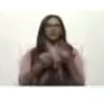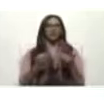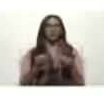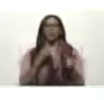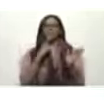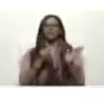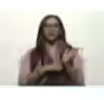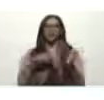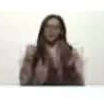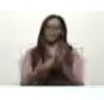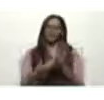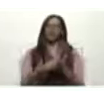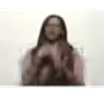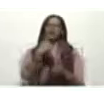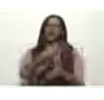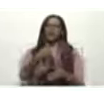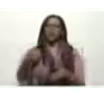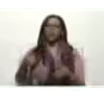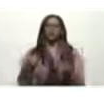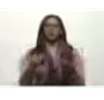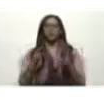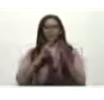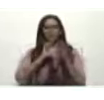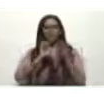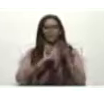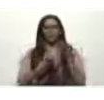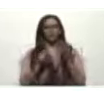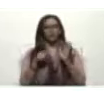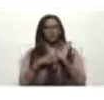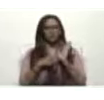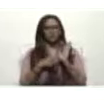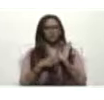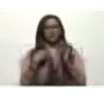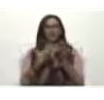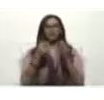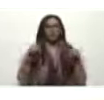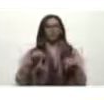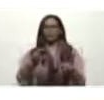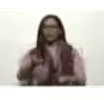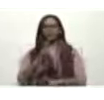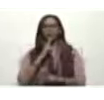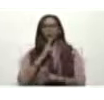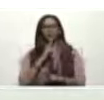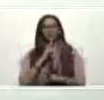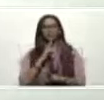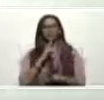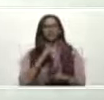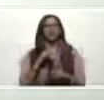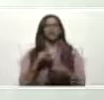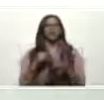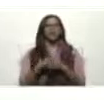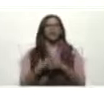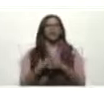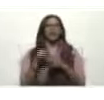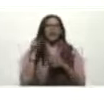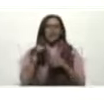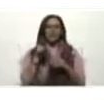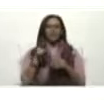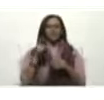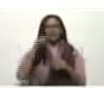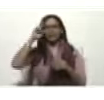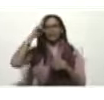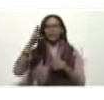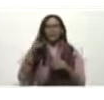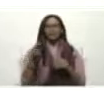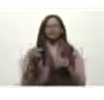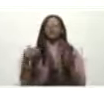completamente y cancelado cada uno de los recursos allí considerados. Ellos hasta el sol de hoy no han dado respuesta. Esas medidas inmorales contra